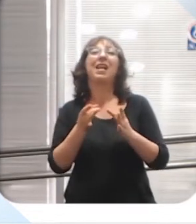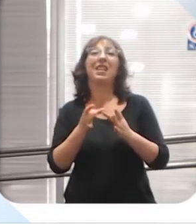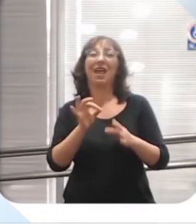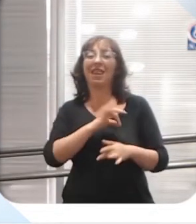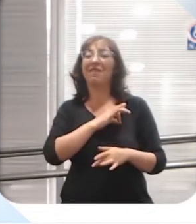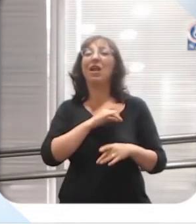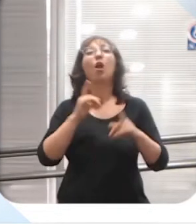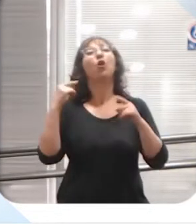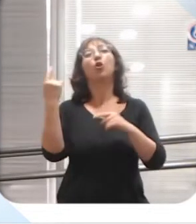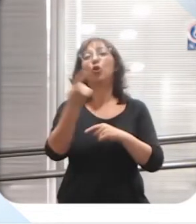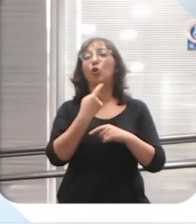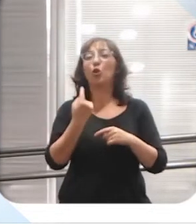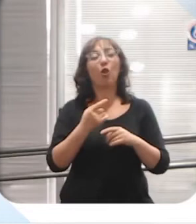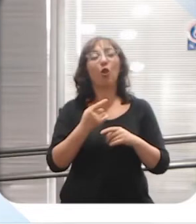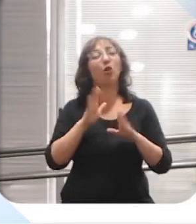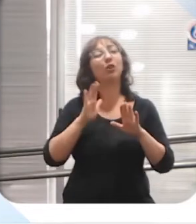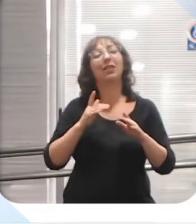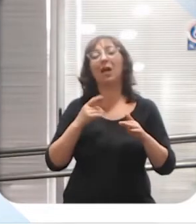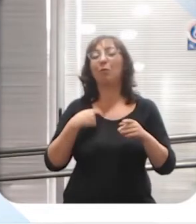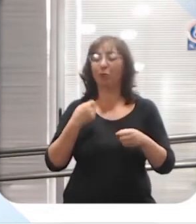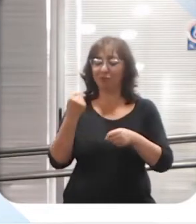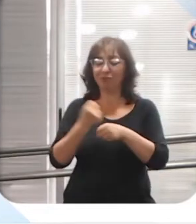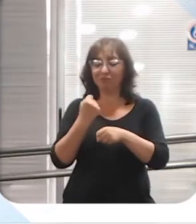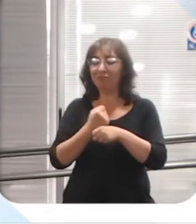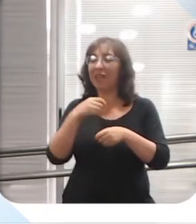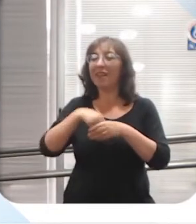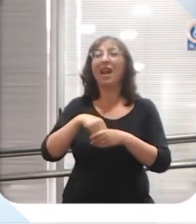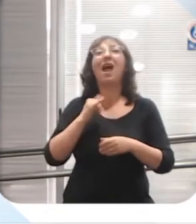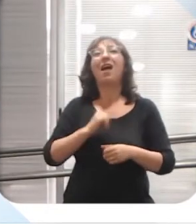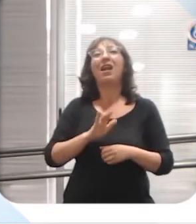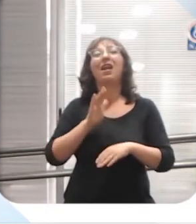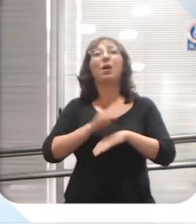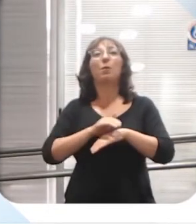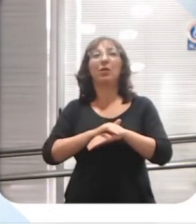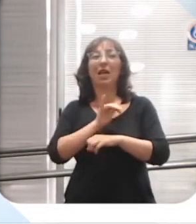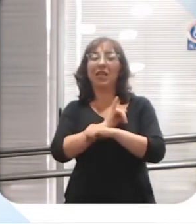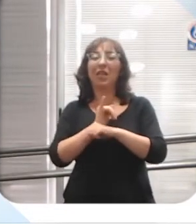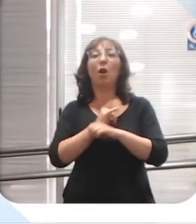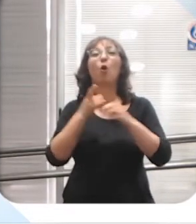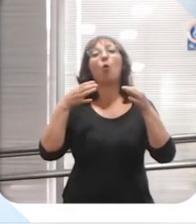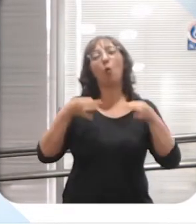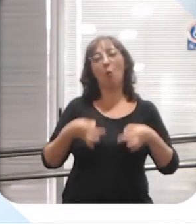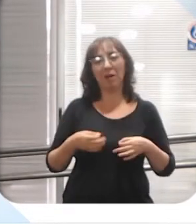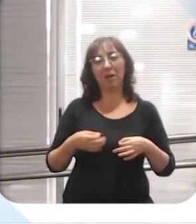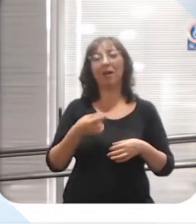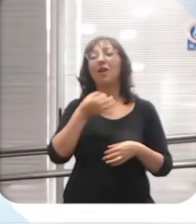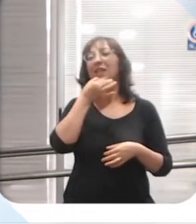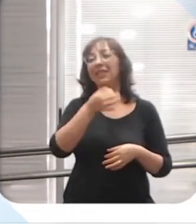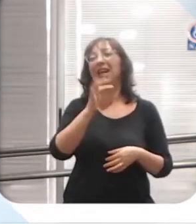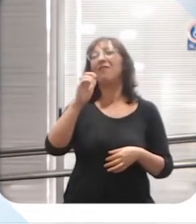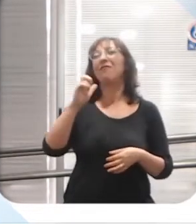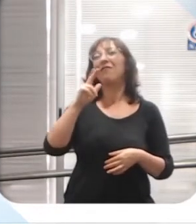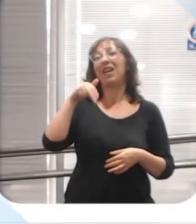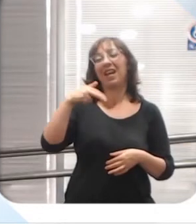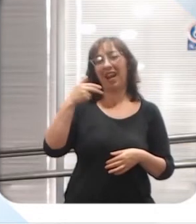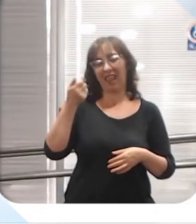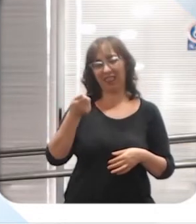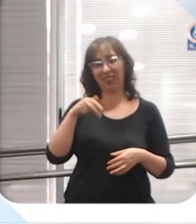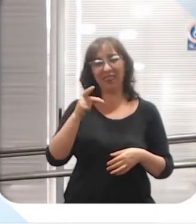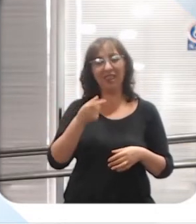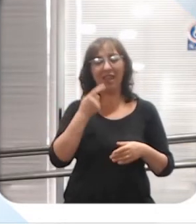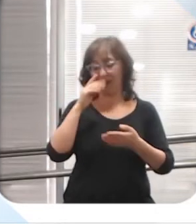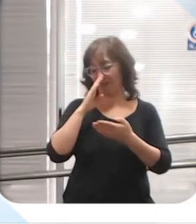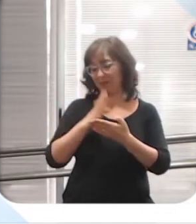Todos de una manera u otra estamos implicados en esto. Tenemos responsabilidades profesionales que cumplir, lo decía Fernanda también ahora al final,